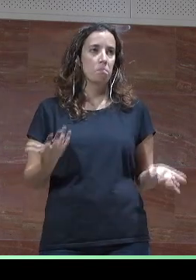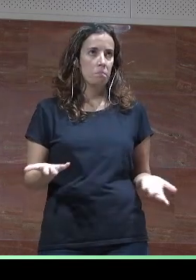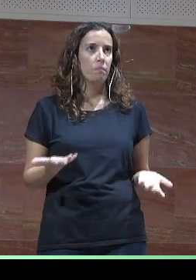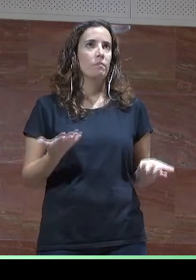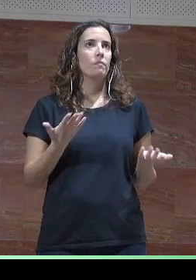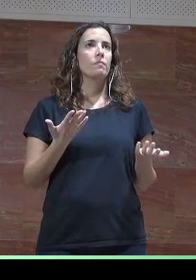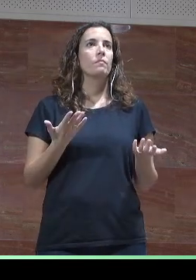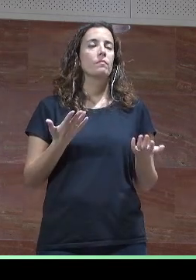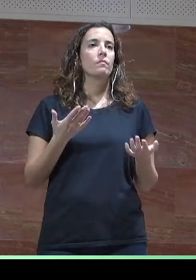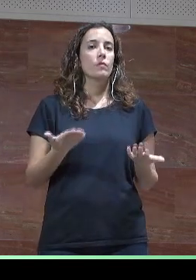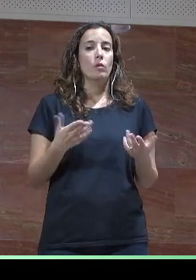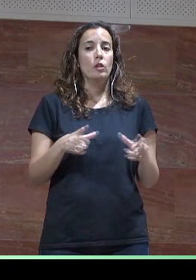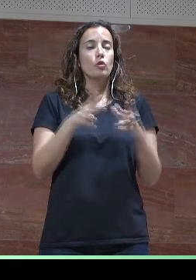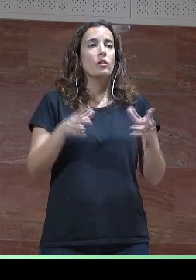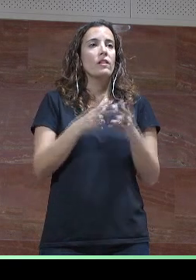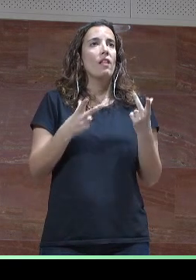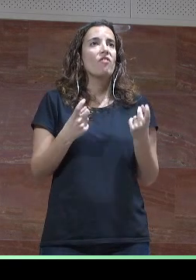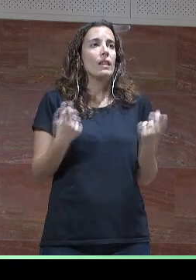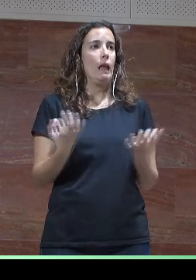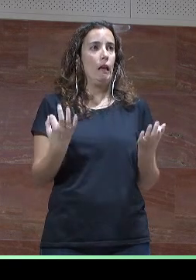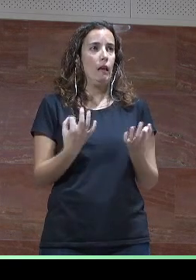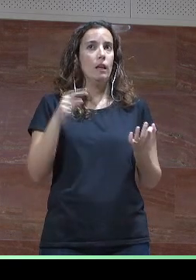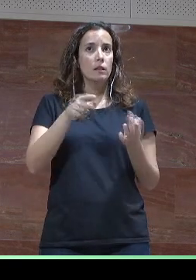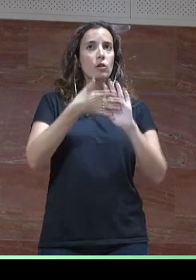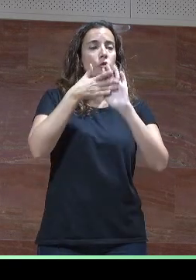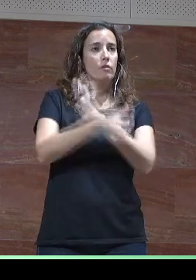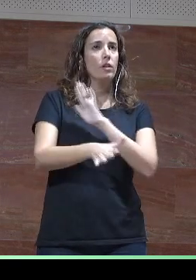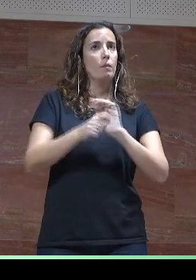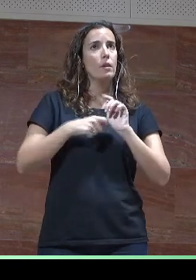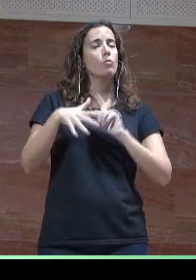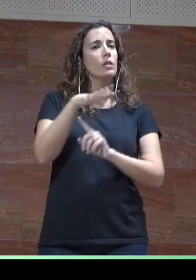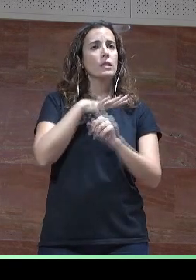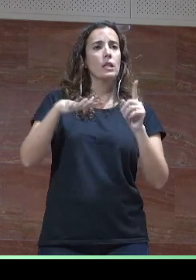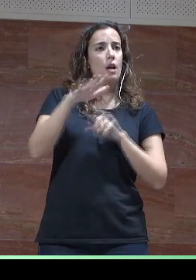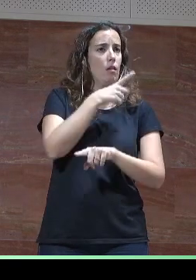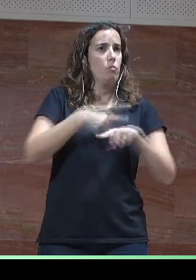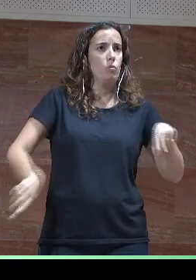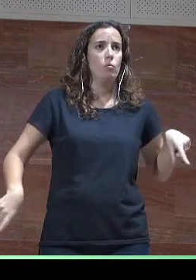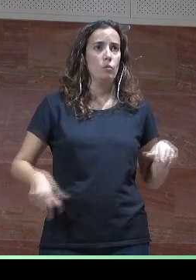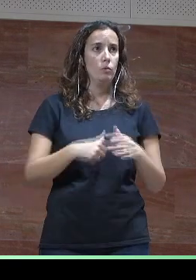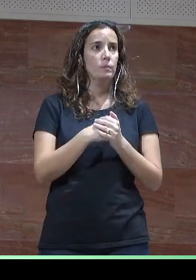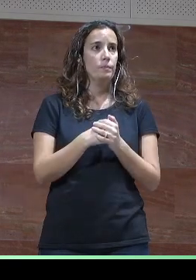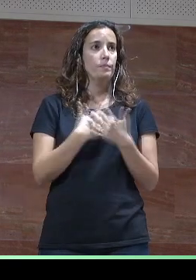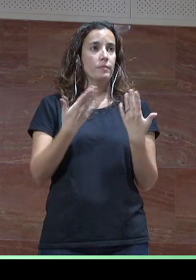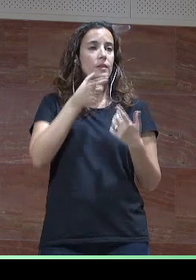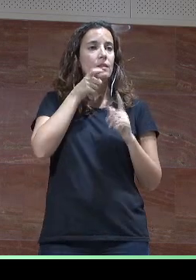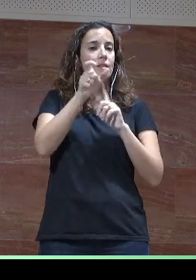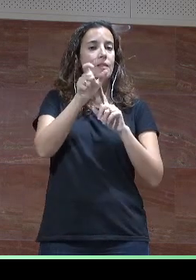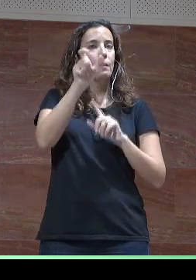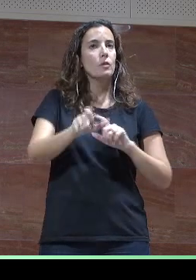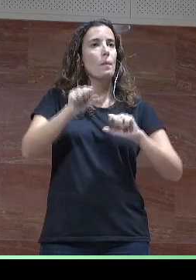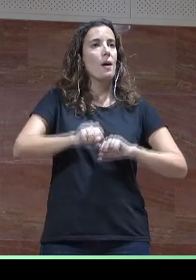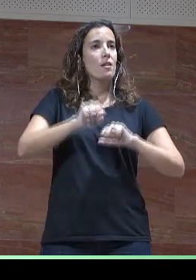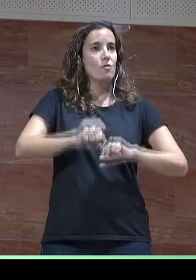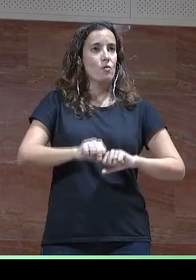nos queda en esta sociedad? A lo mejor esto nos está pintando un escenario totalmente distinto. Es decir, y el término de persona mayor, la